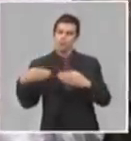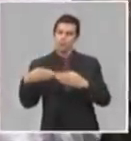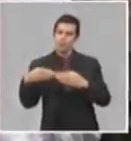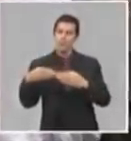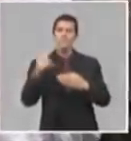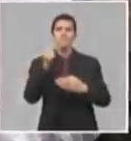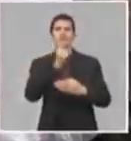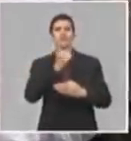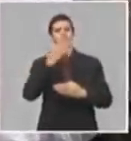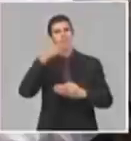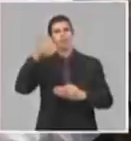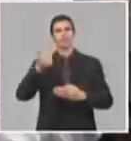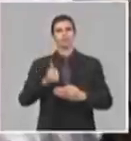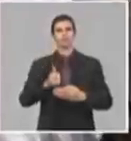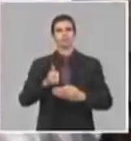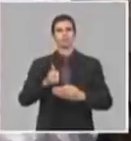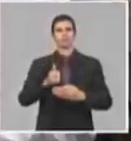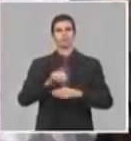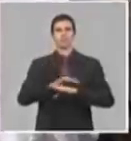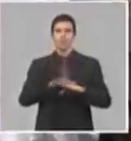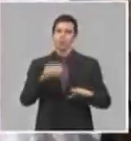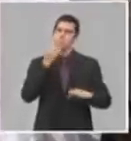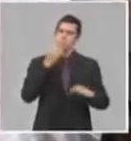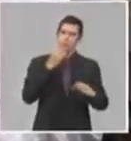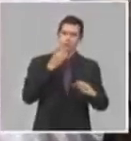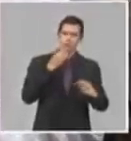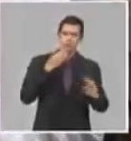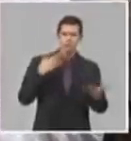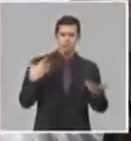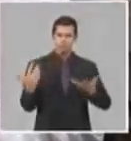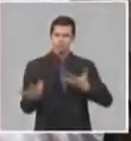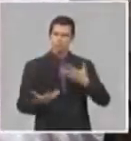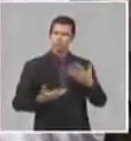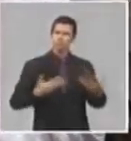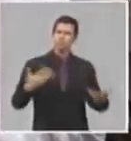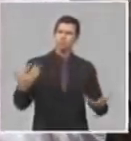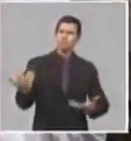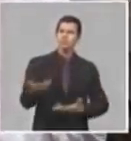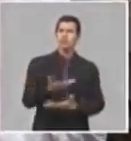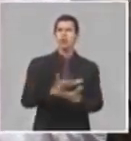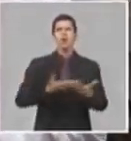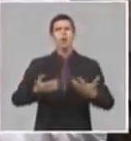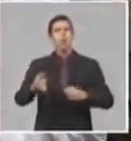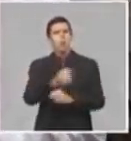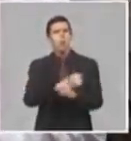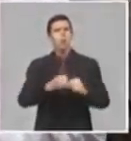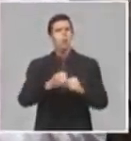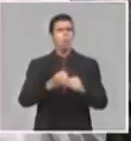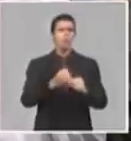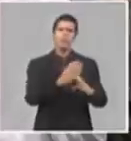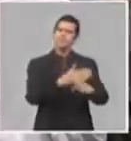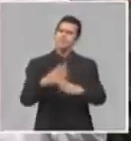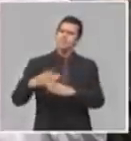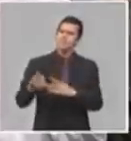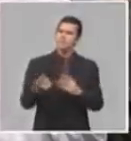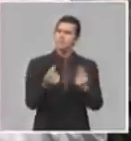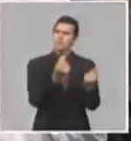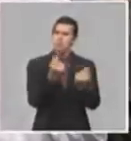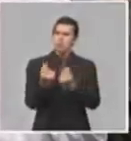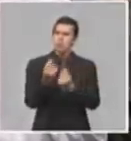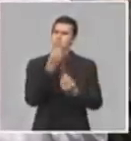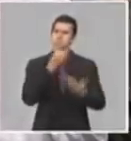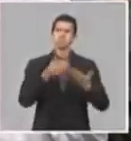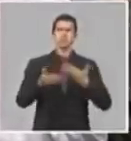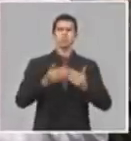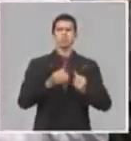un 10% cuando lo depositas en el sistema bancario. Estas dos medidas, el inicio de las ventas en las tiendas en